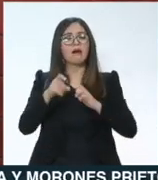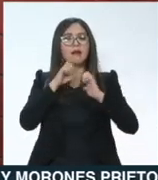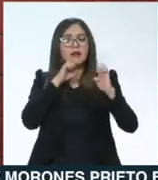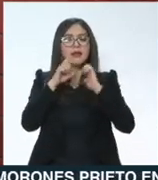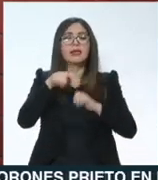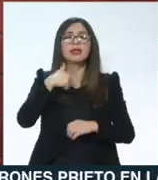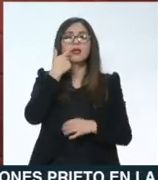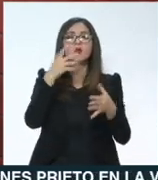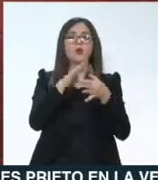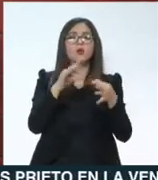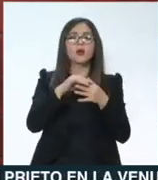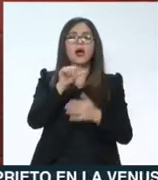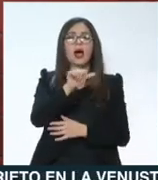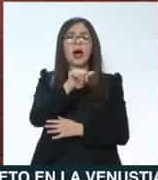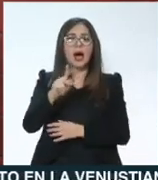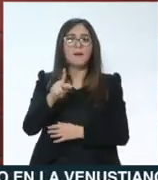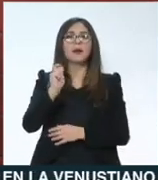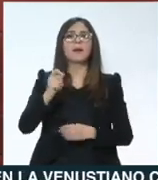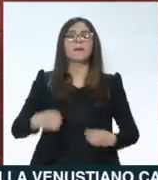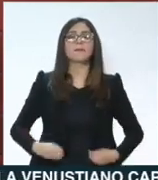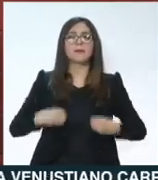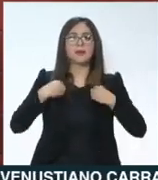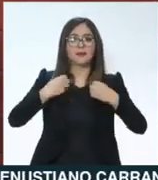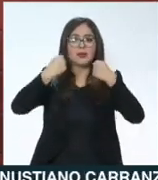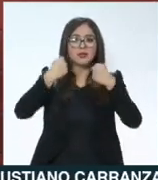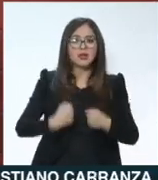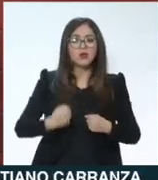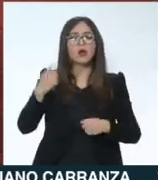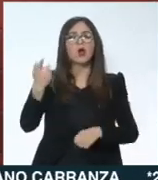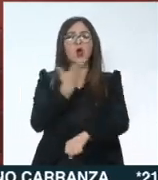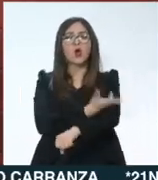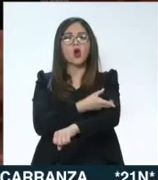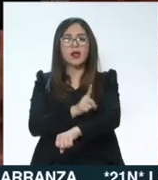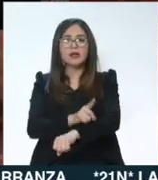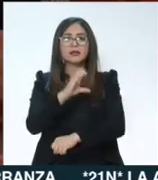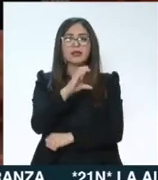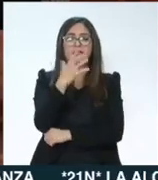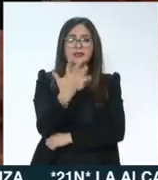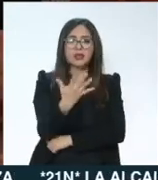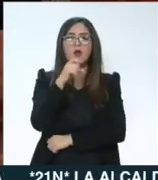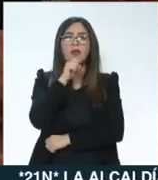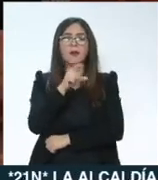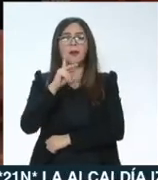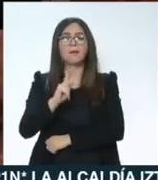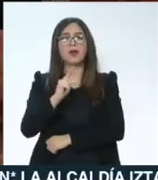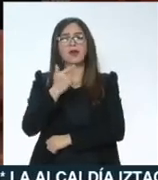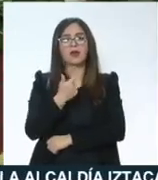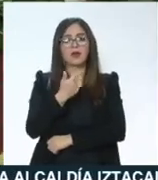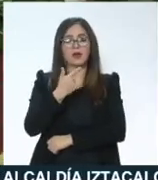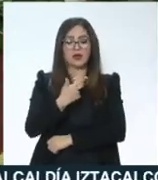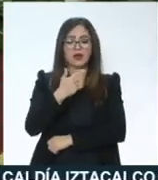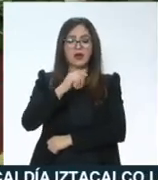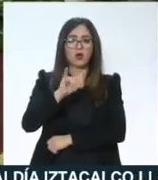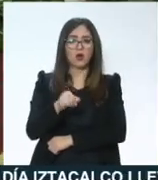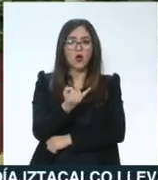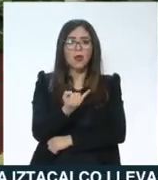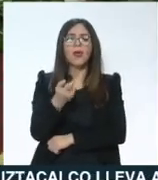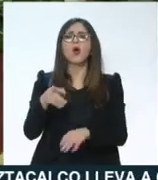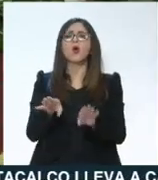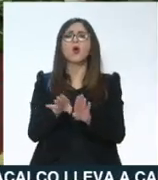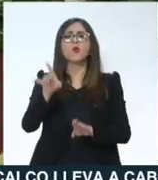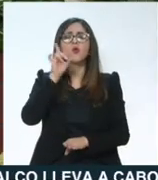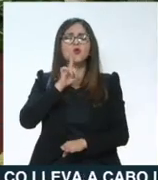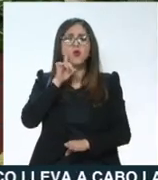la aplicación Vive Segura, que trabaja en coordinación con el C5, también con la Procuraduría General de Justicia. ¿Cómo las mujeres